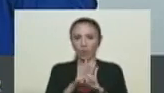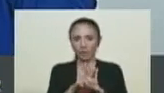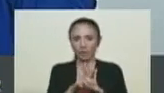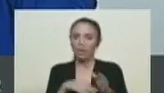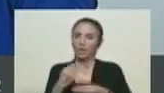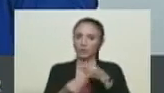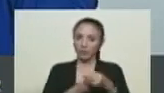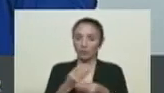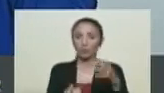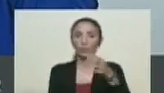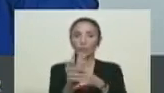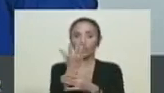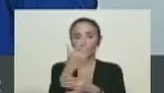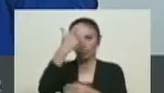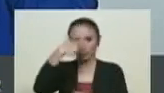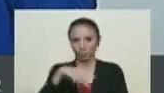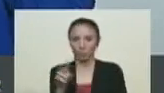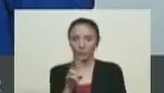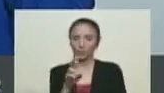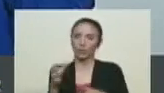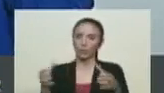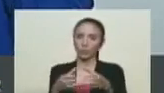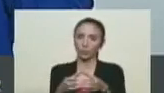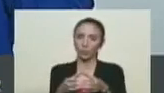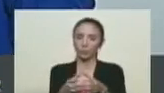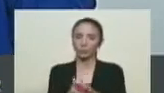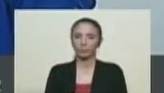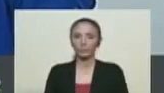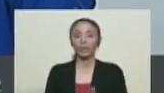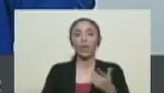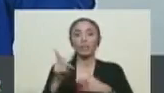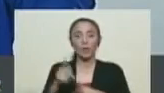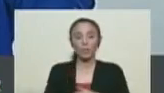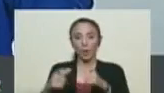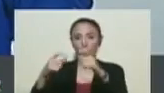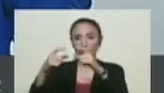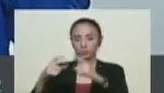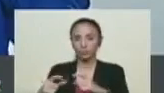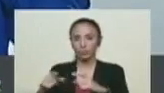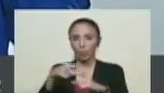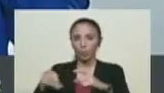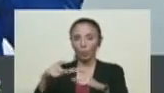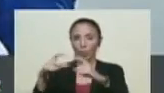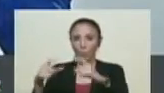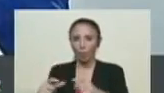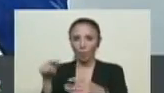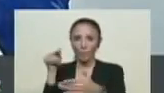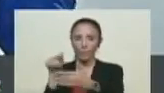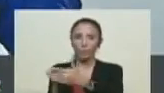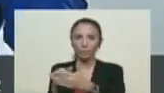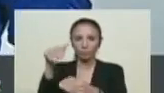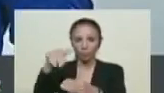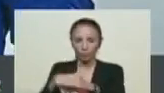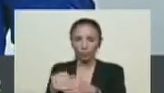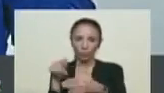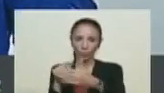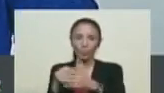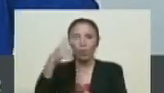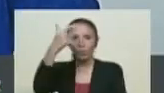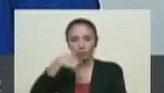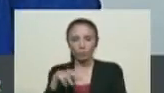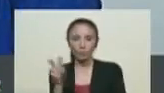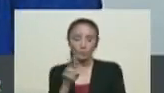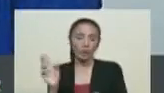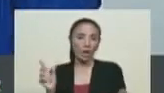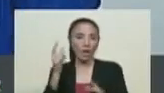Somos Venezuela además va a tener la tarjeta electoral para que la gente pueda votar por el movimiento Somos Venezuela el día de